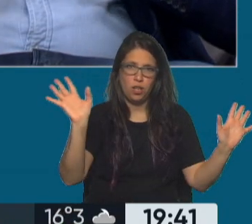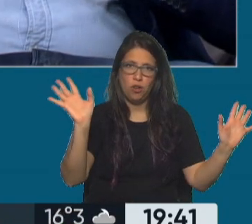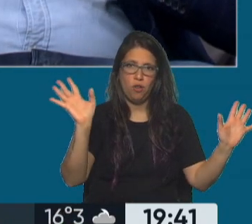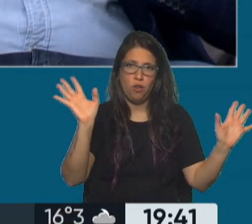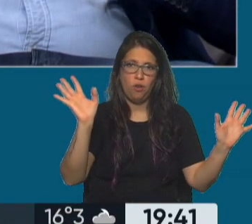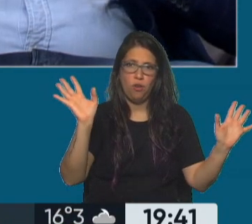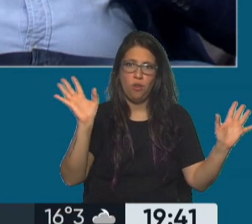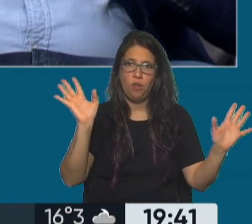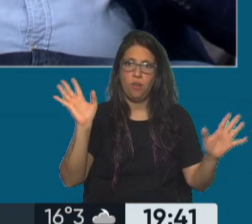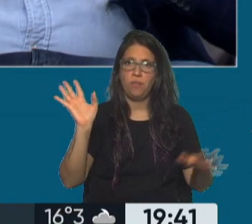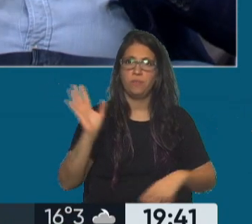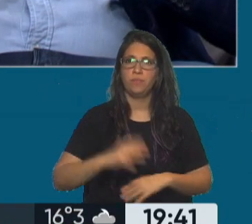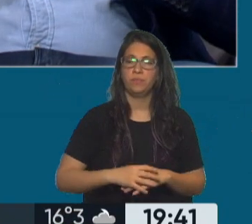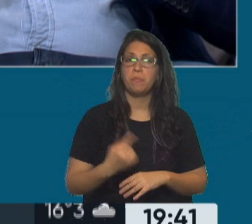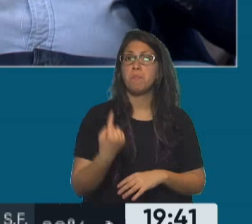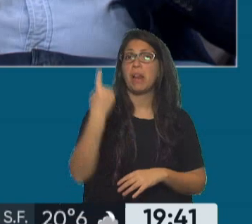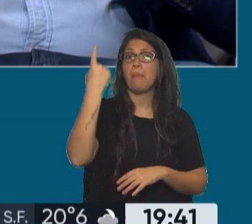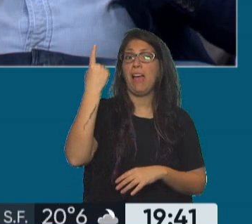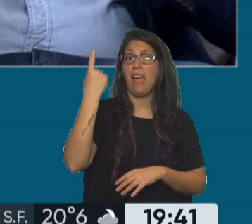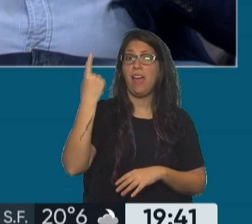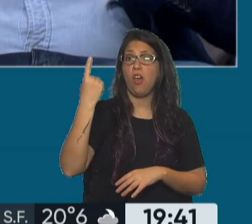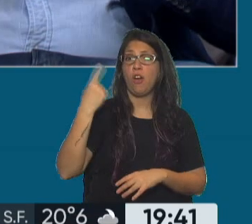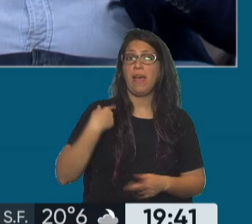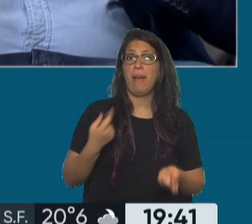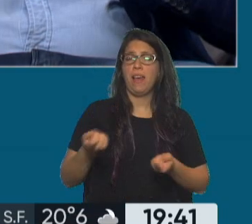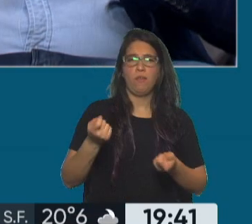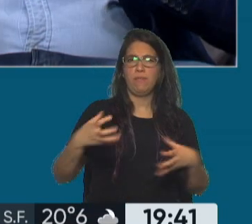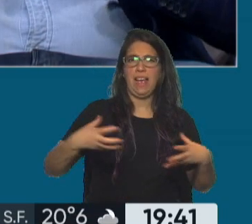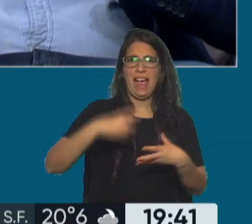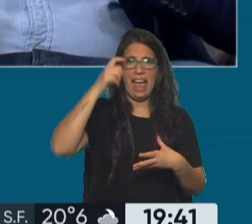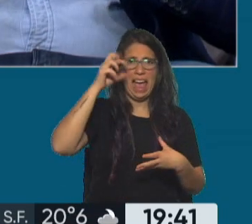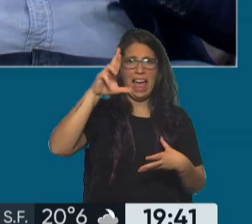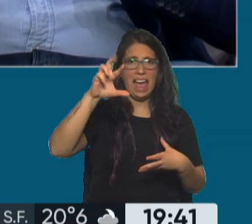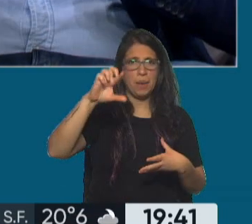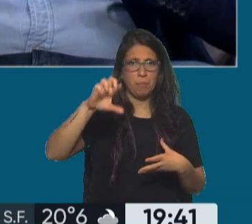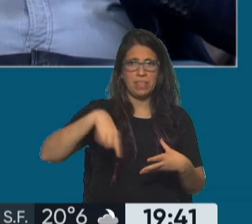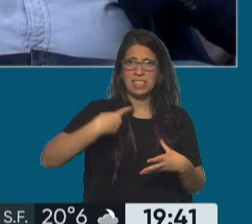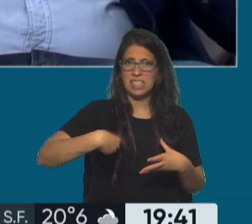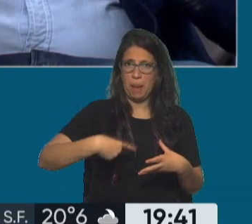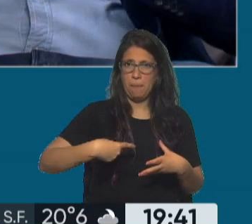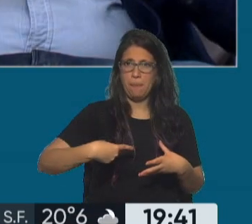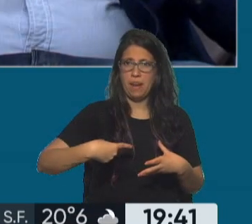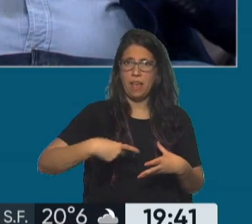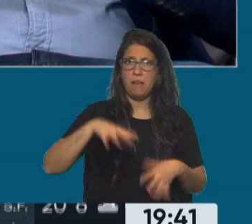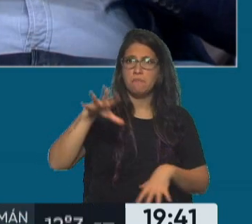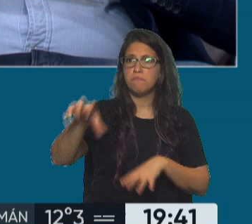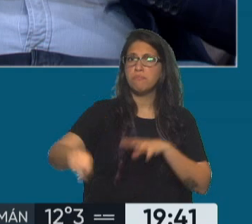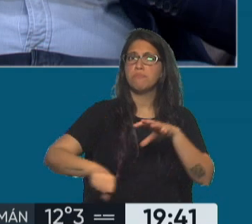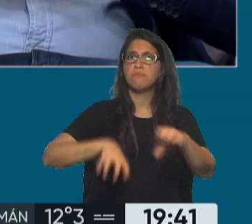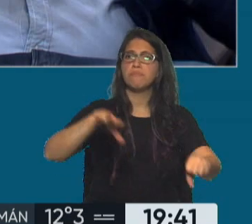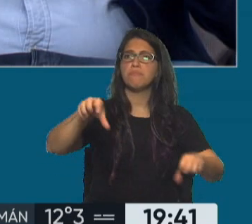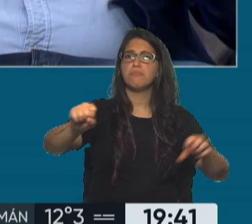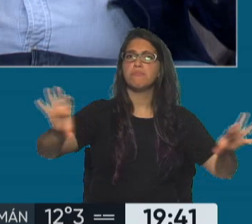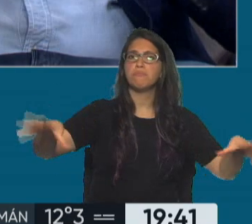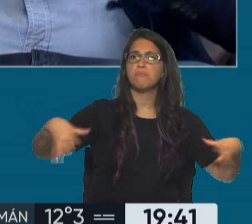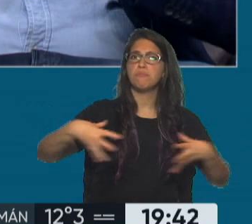por Gorriarán Merlo, que no era el primero, porque el ERP tenía el tic de tomar los cuarteles ya